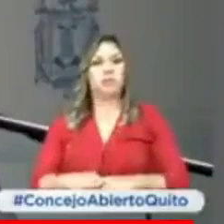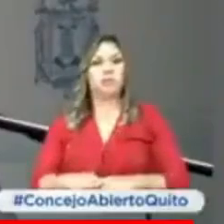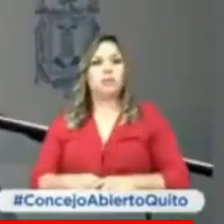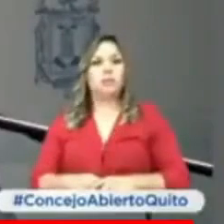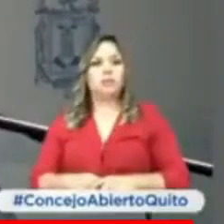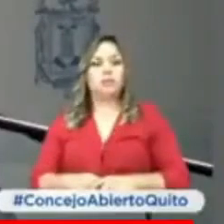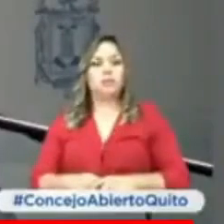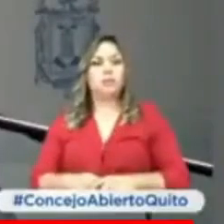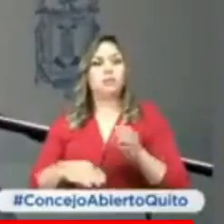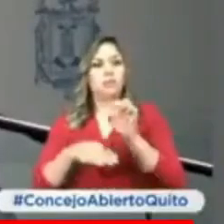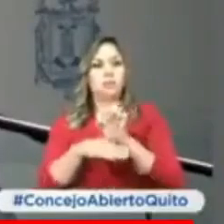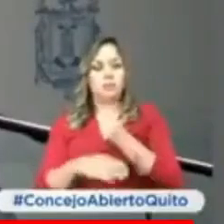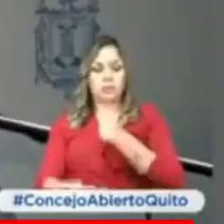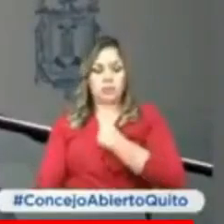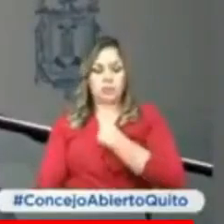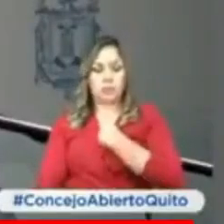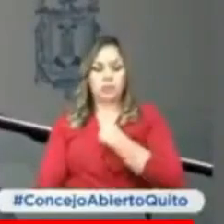Como patria,